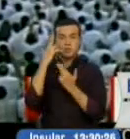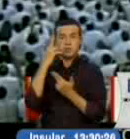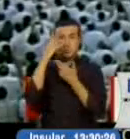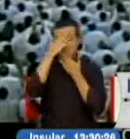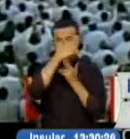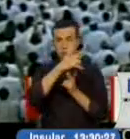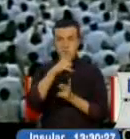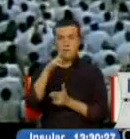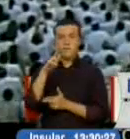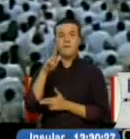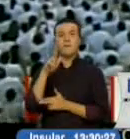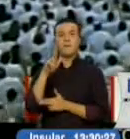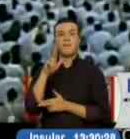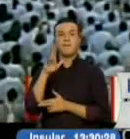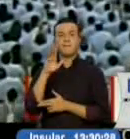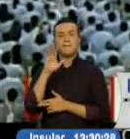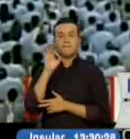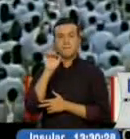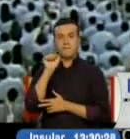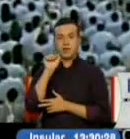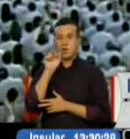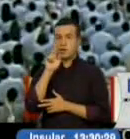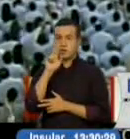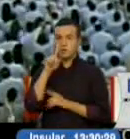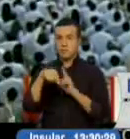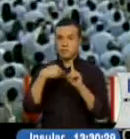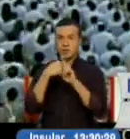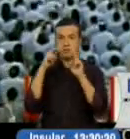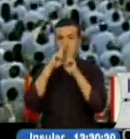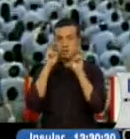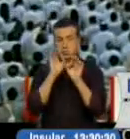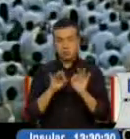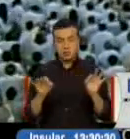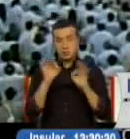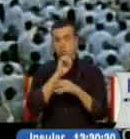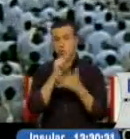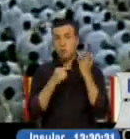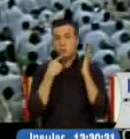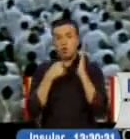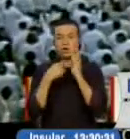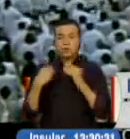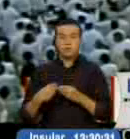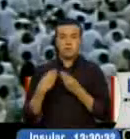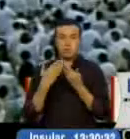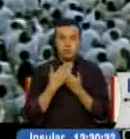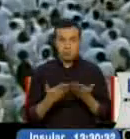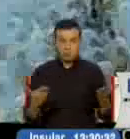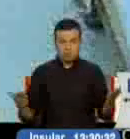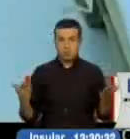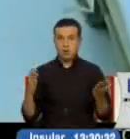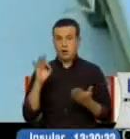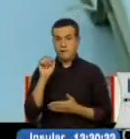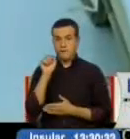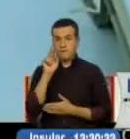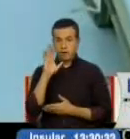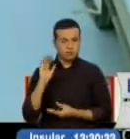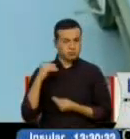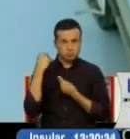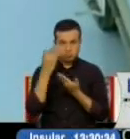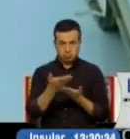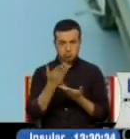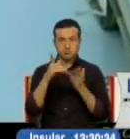Armadas Revolucionarias. Estos incluyen temas importantes como la entrega de los bienes de las FARC,